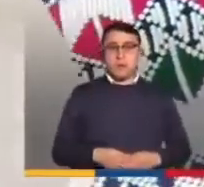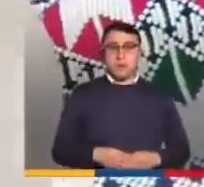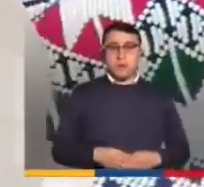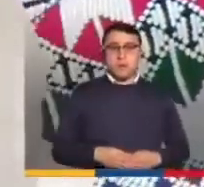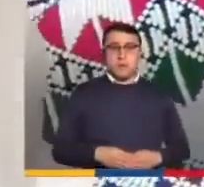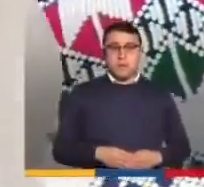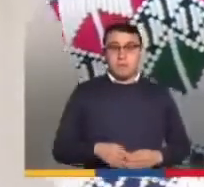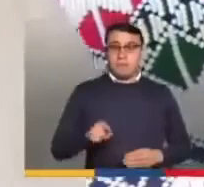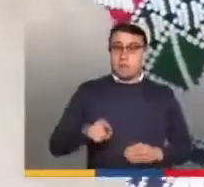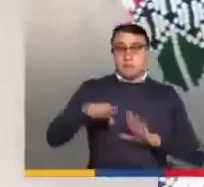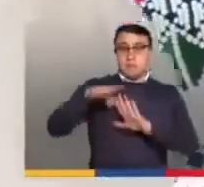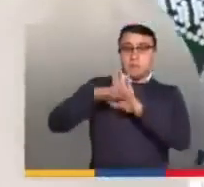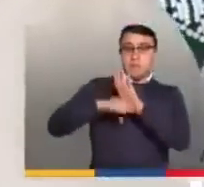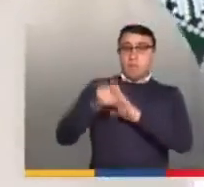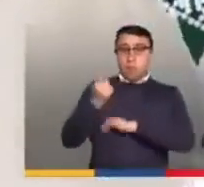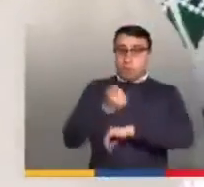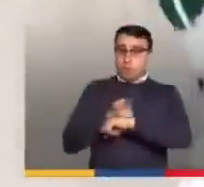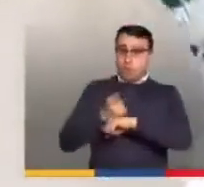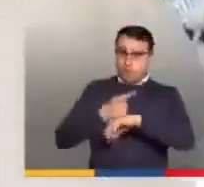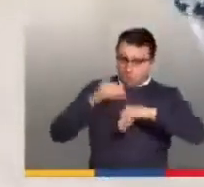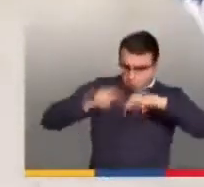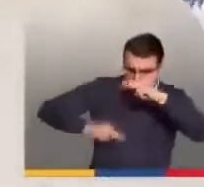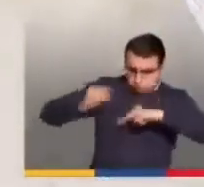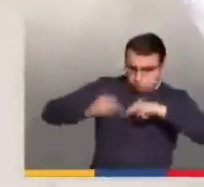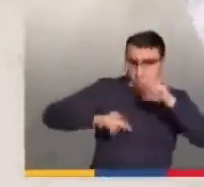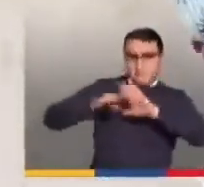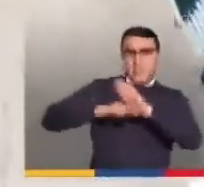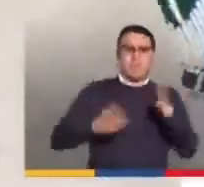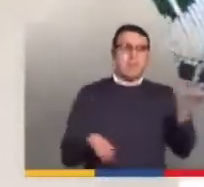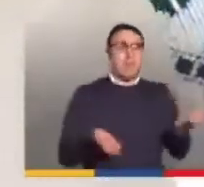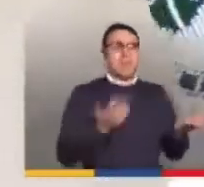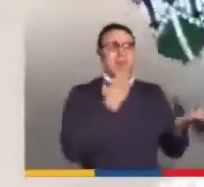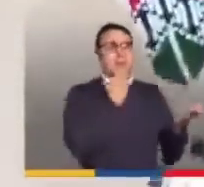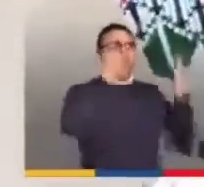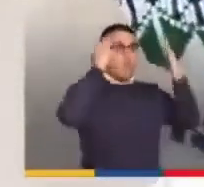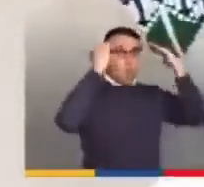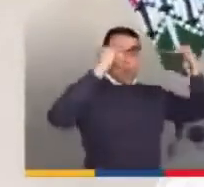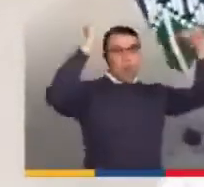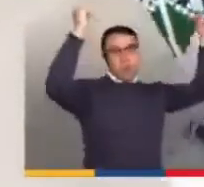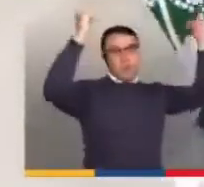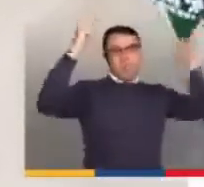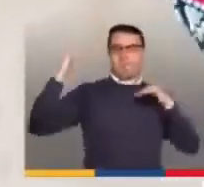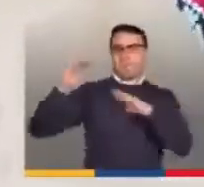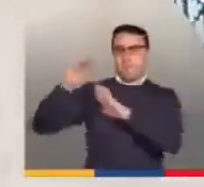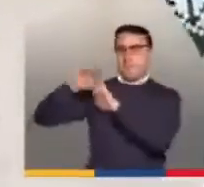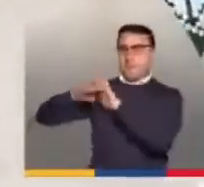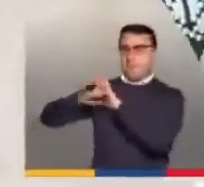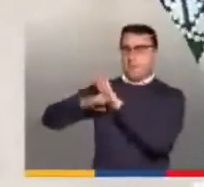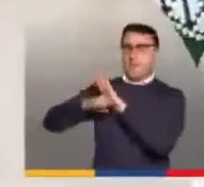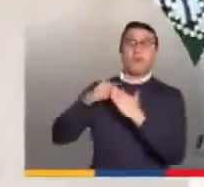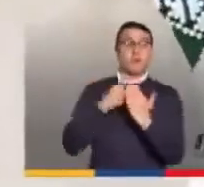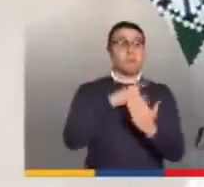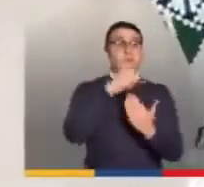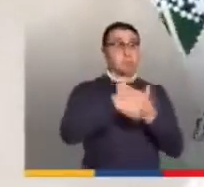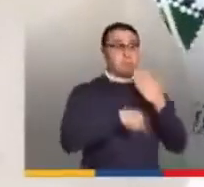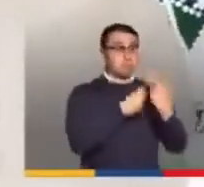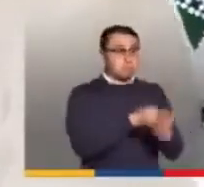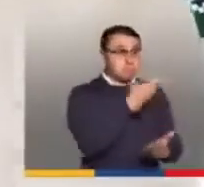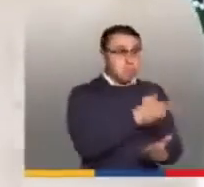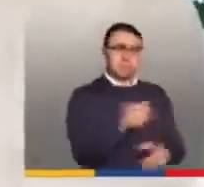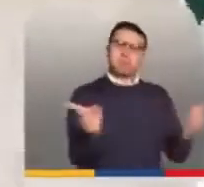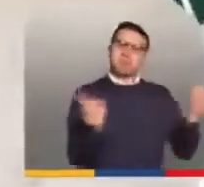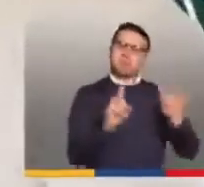es más barata que en Holanda. Y entonces podría generarnos, primero, un abaratamiento del proyecto